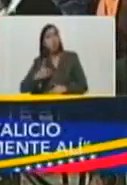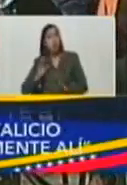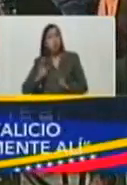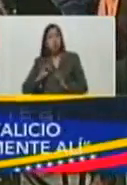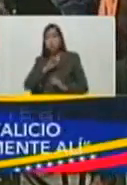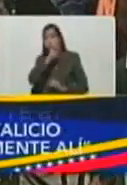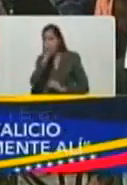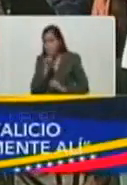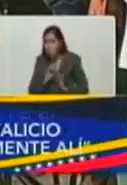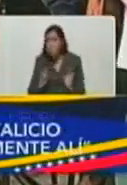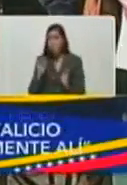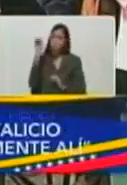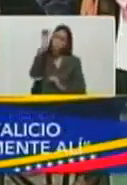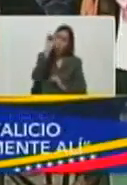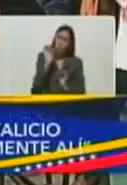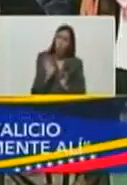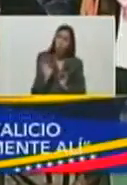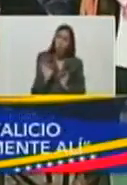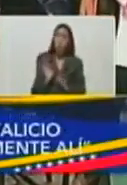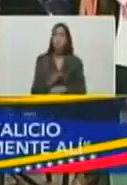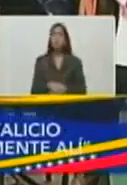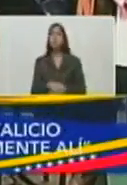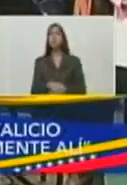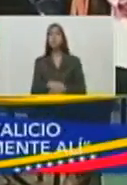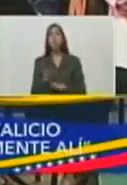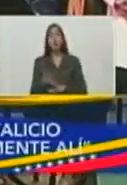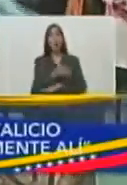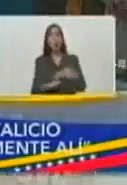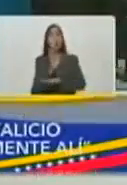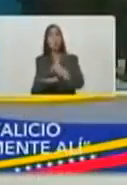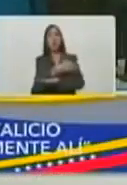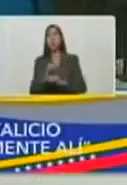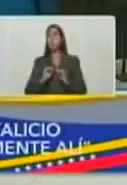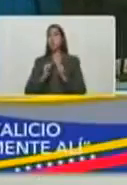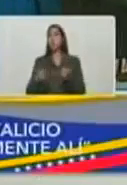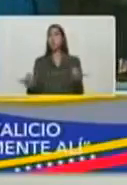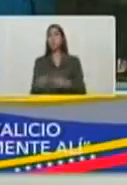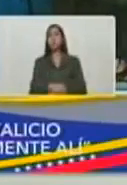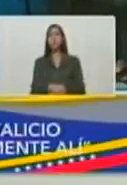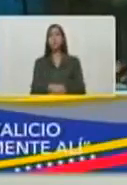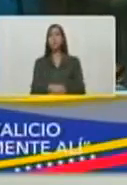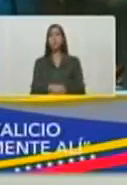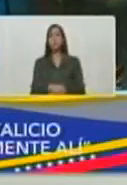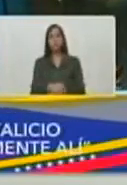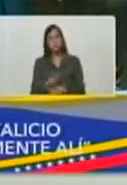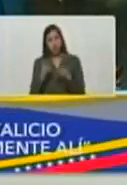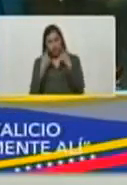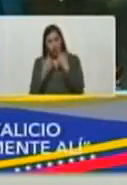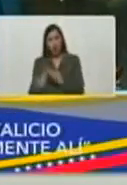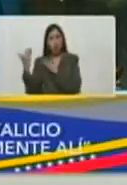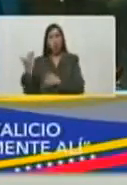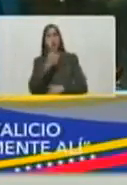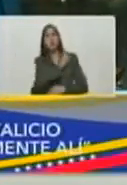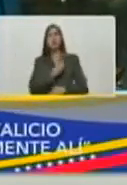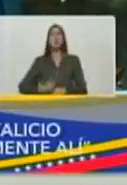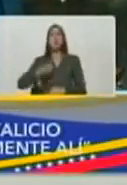formular algún comentario antes de darle el canto a los Guaraguao. Adelante, señor